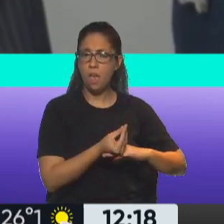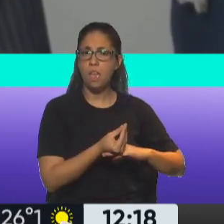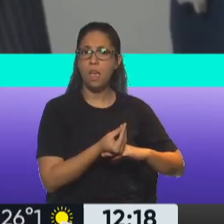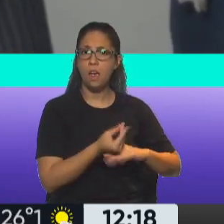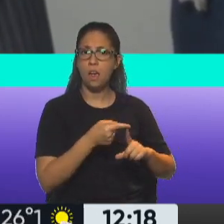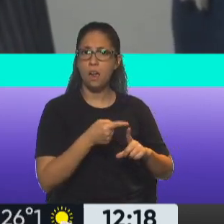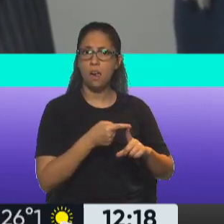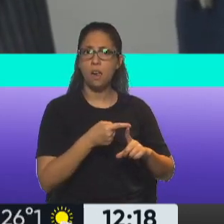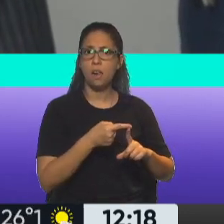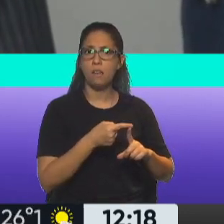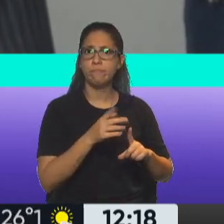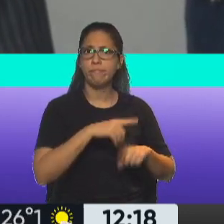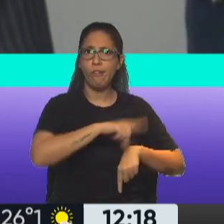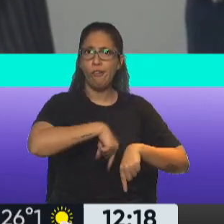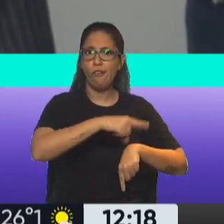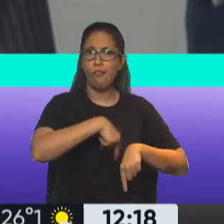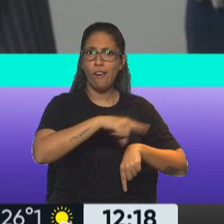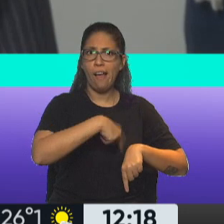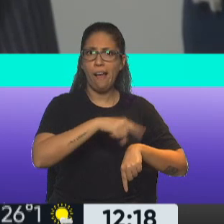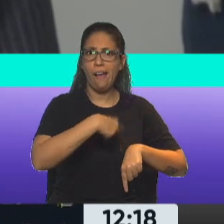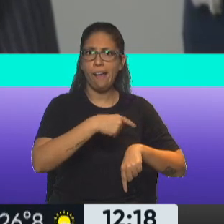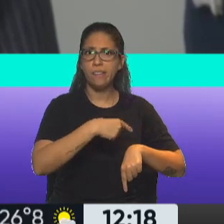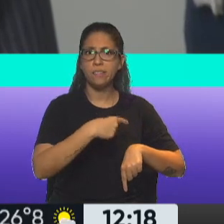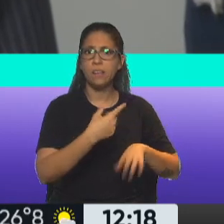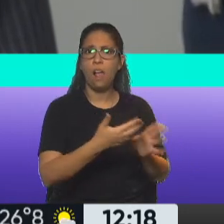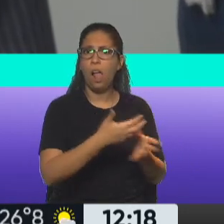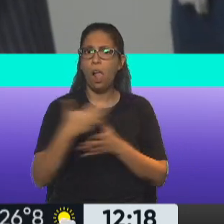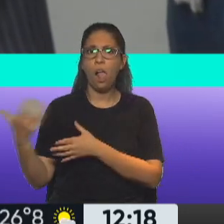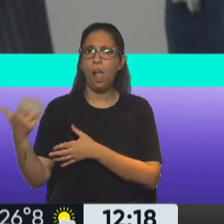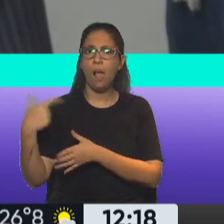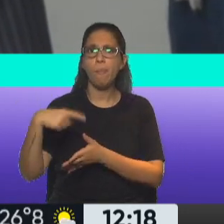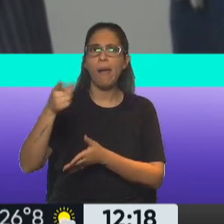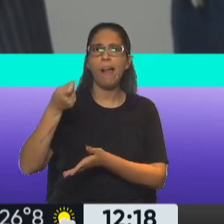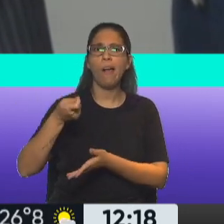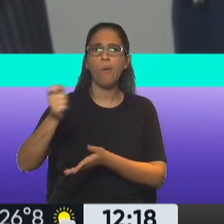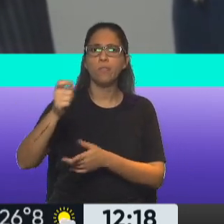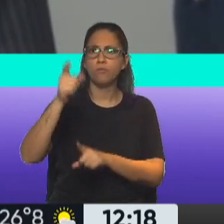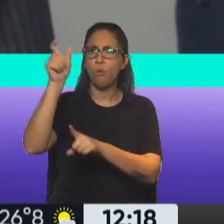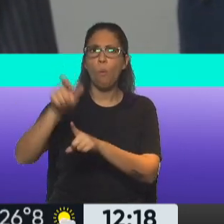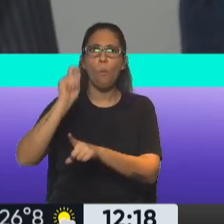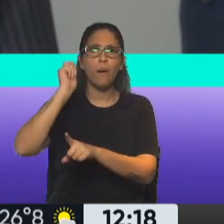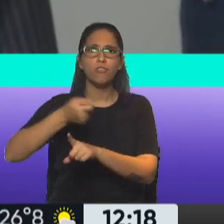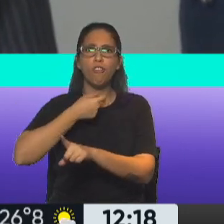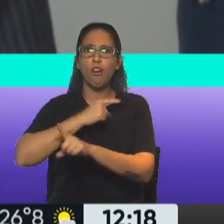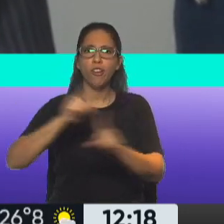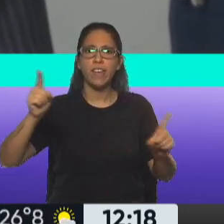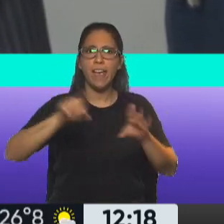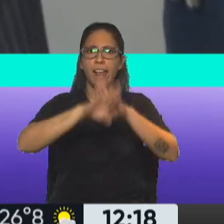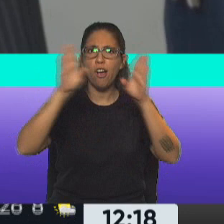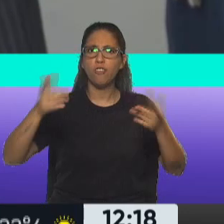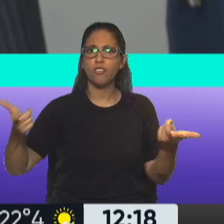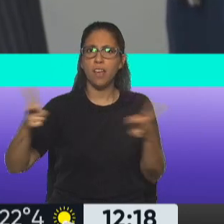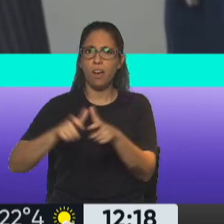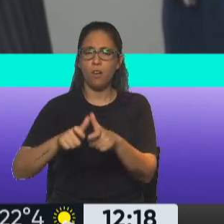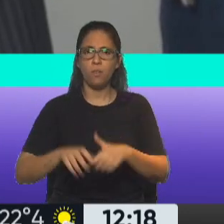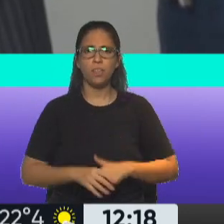lo secuestraron horas y horas para poder hacerle el jury de enjuiciamiento a un juez que no quería en el Consejo de la